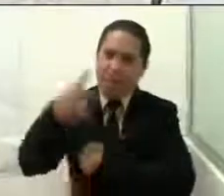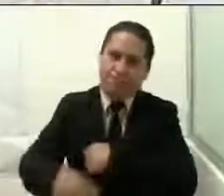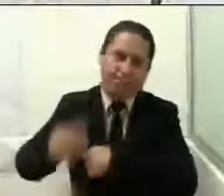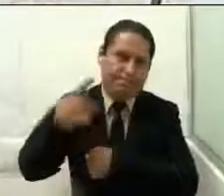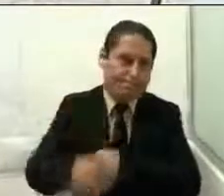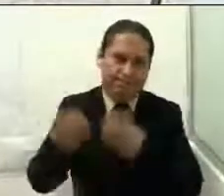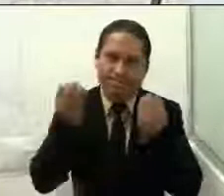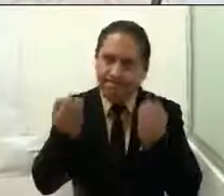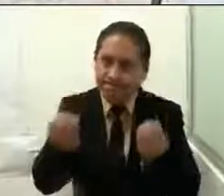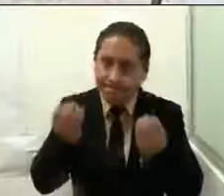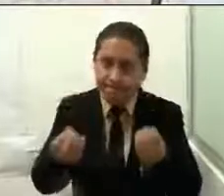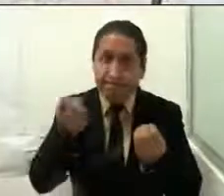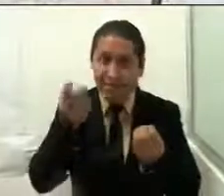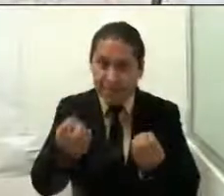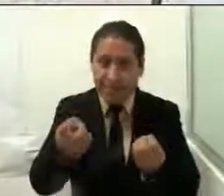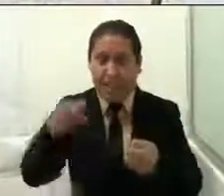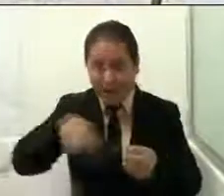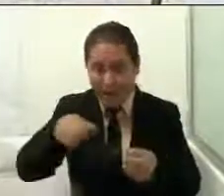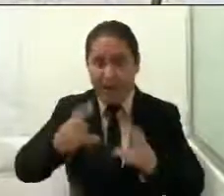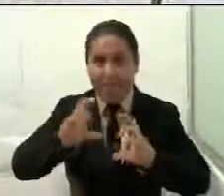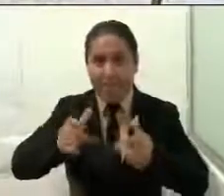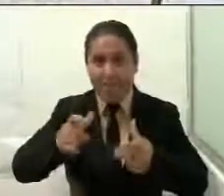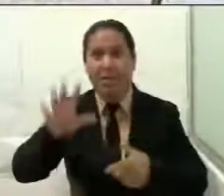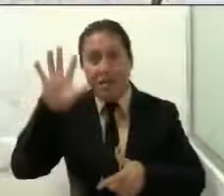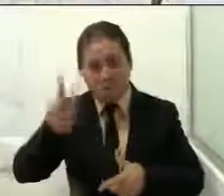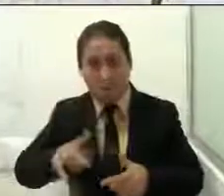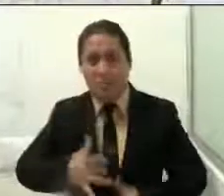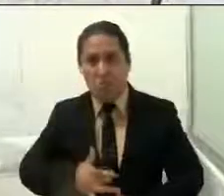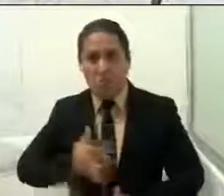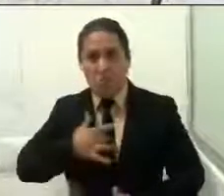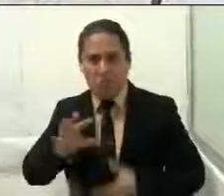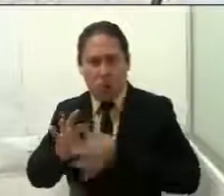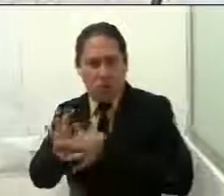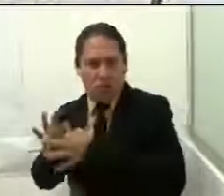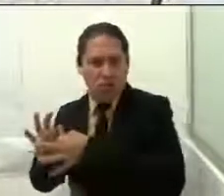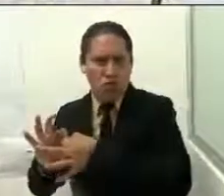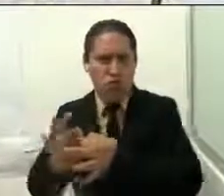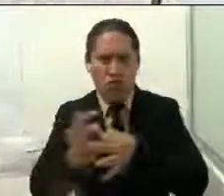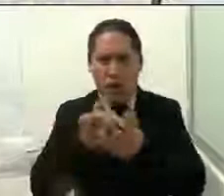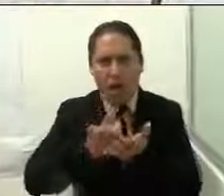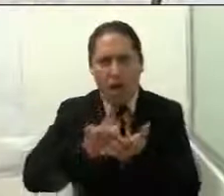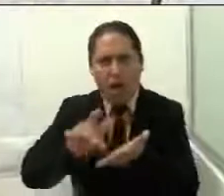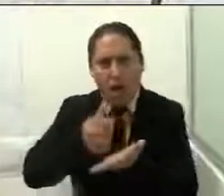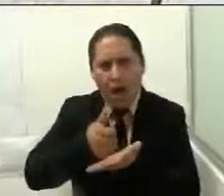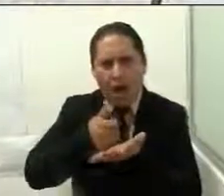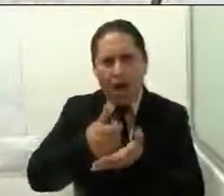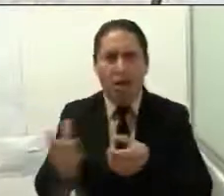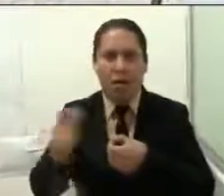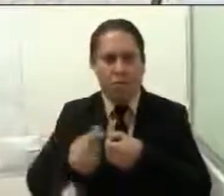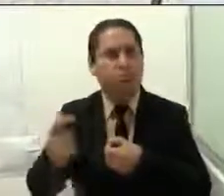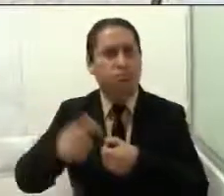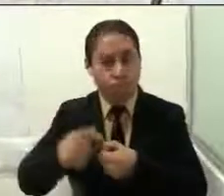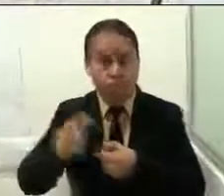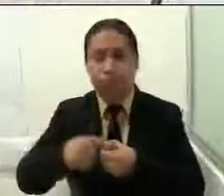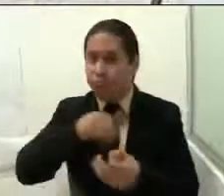nuestro pueblo demostró una gran sensibilidad con los afectados y participo solidariamente